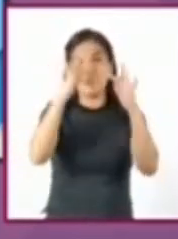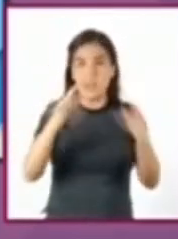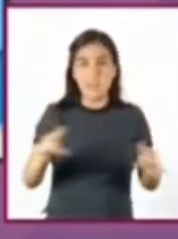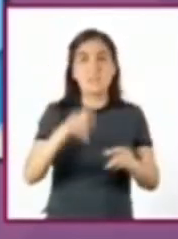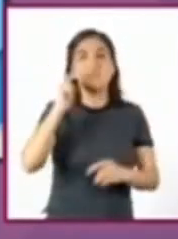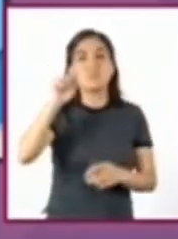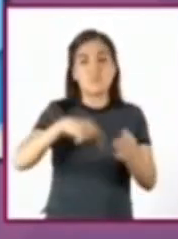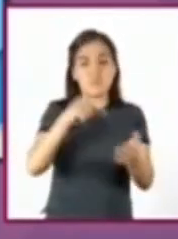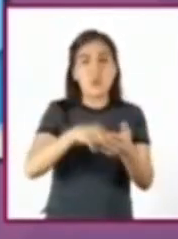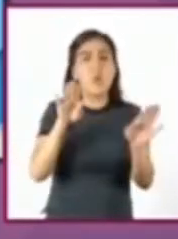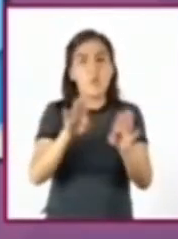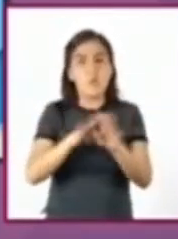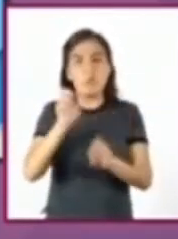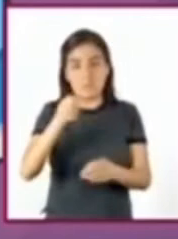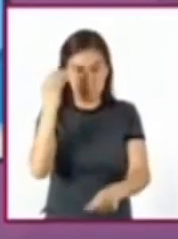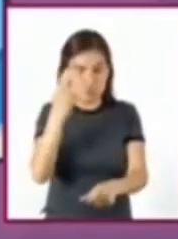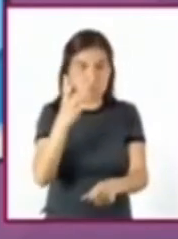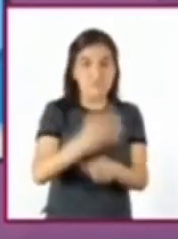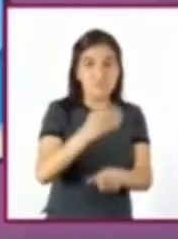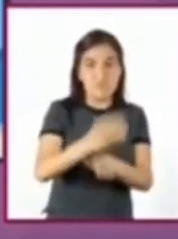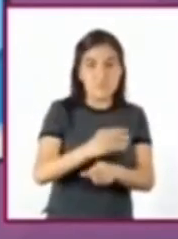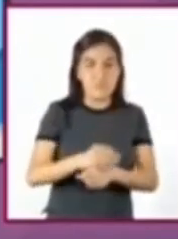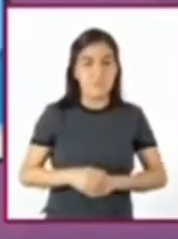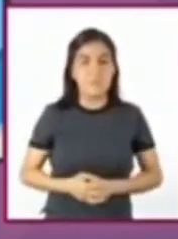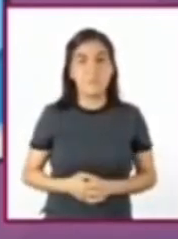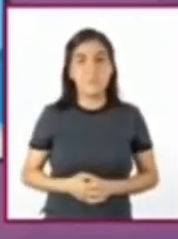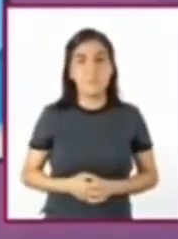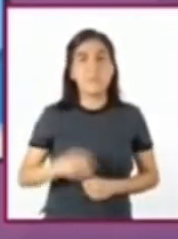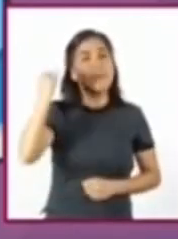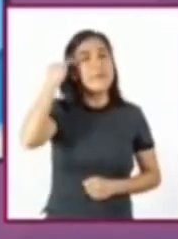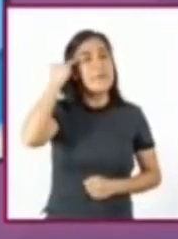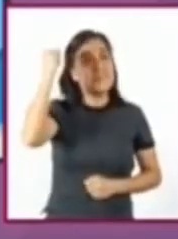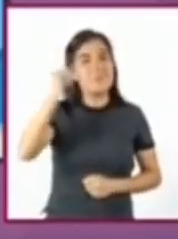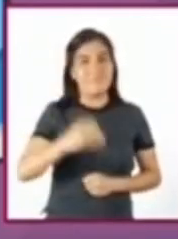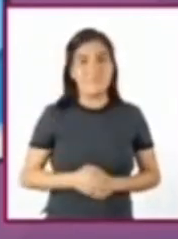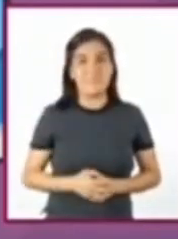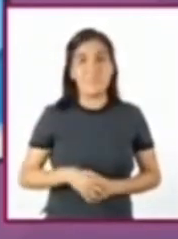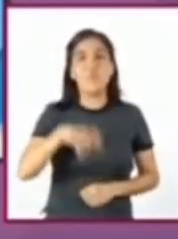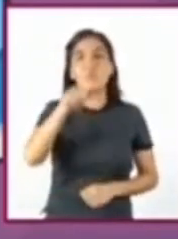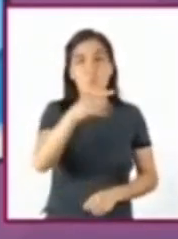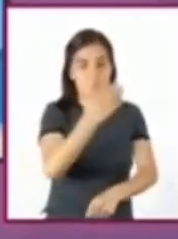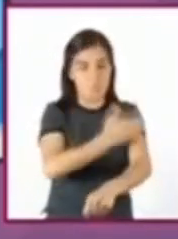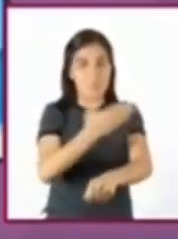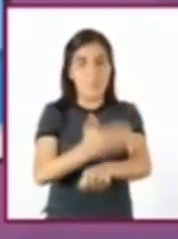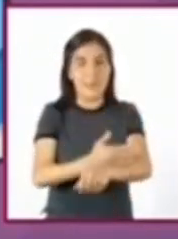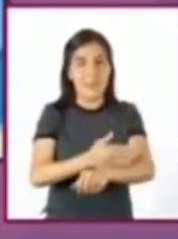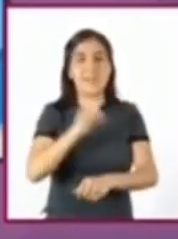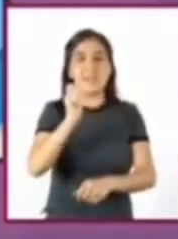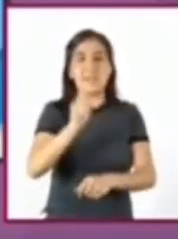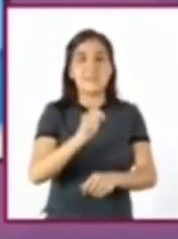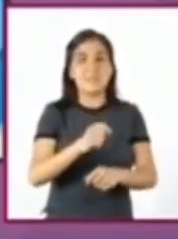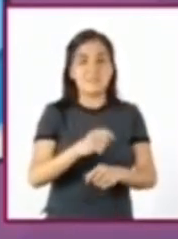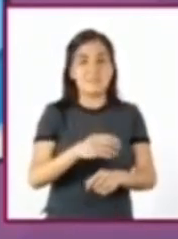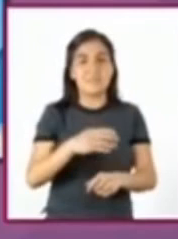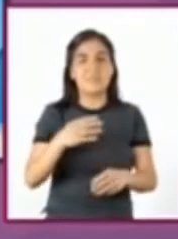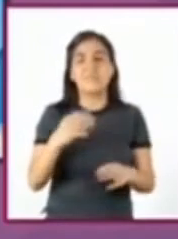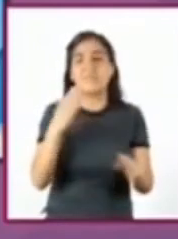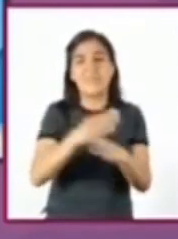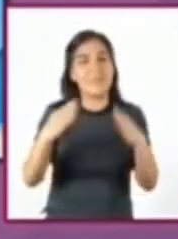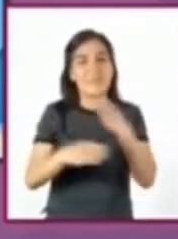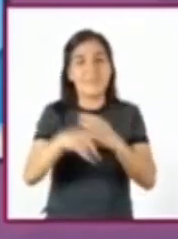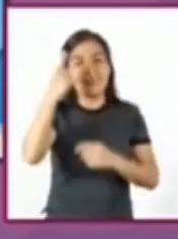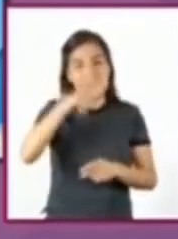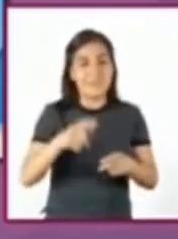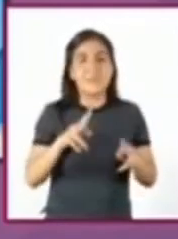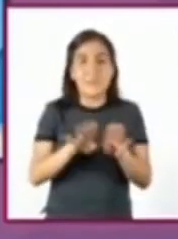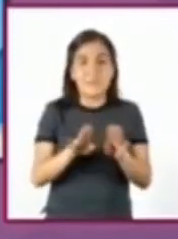fenómenos electromagnéticos. Imagina que tomamos un material conductor y le hacemos un corte transversal.